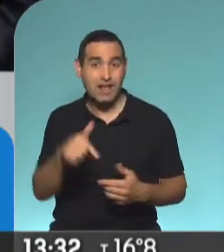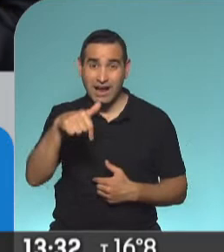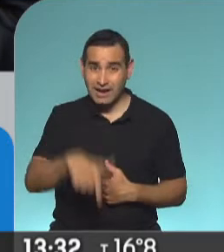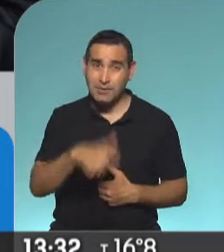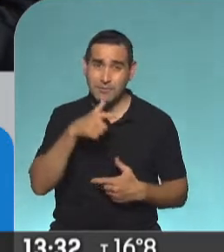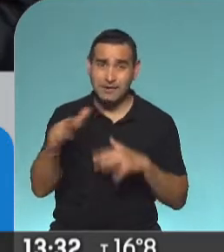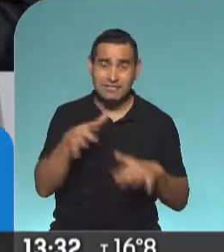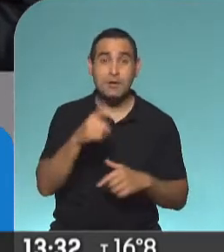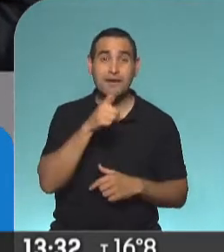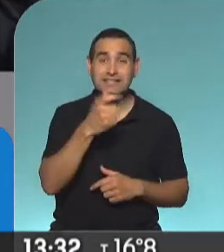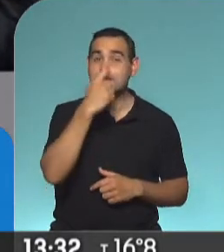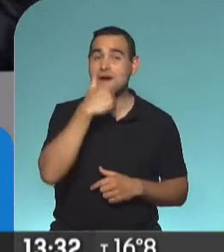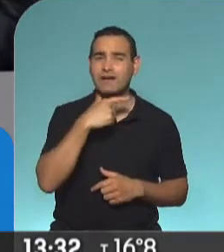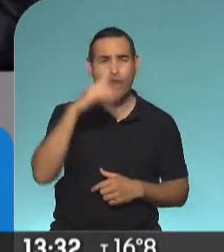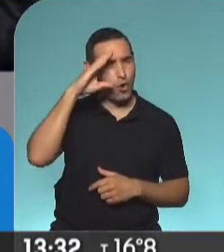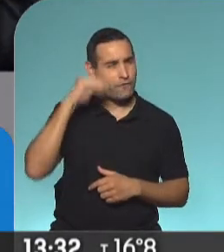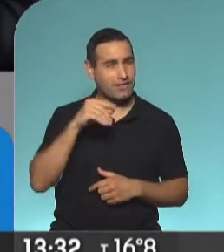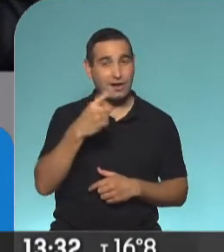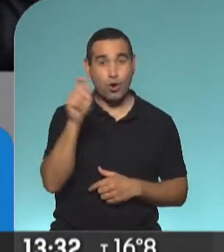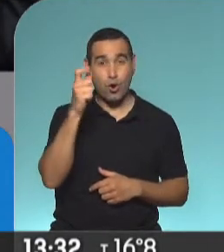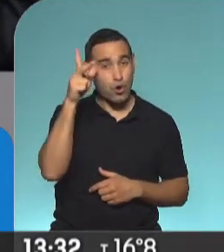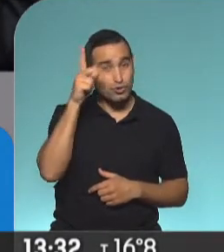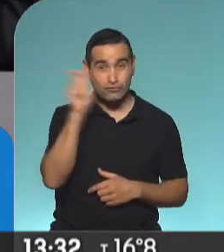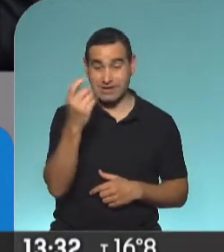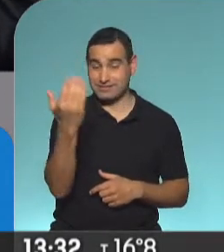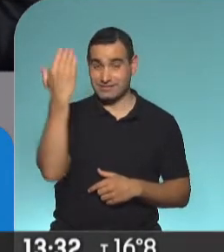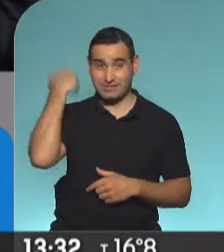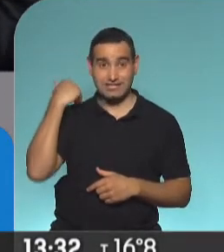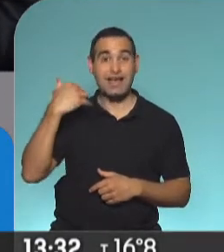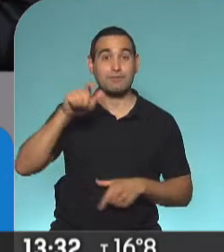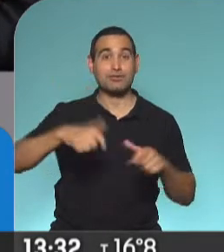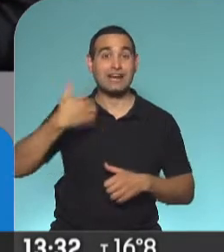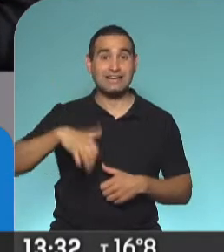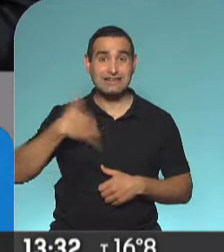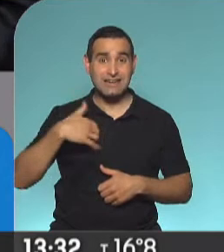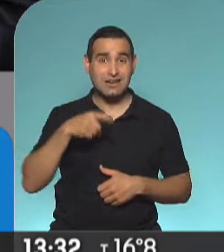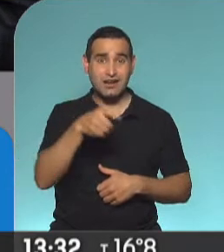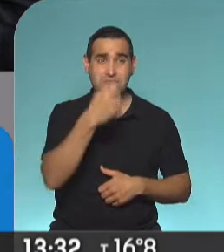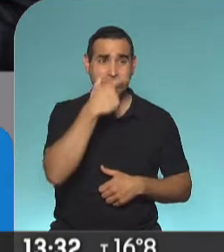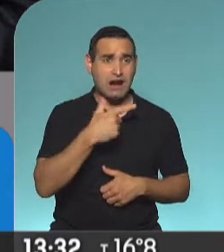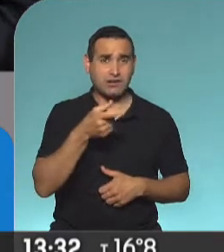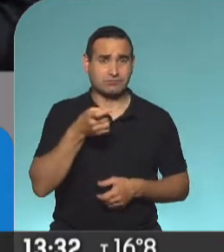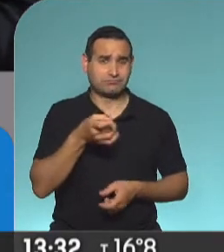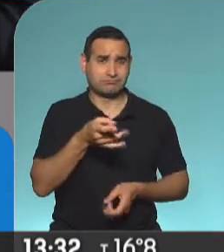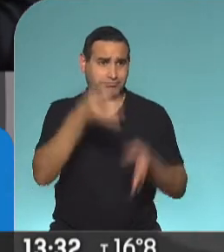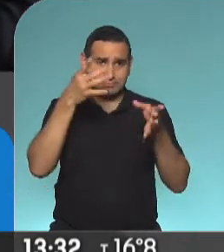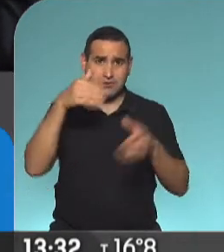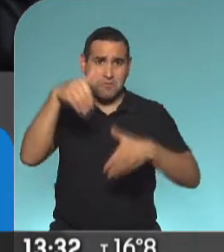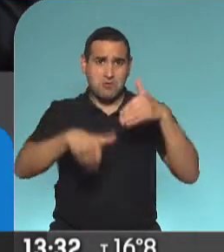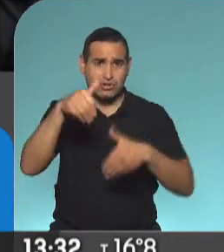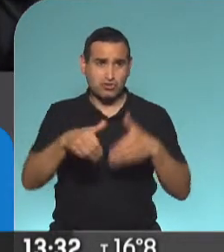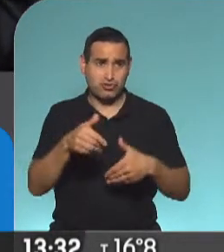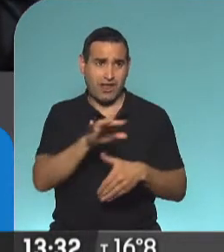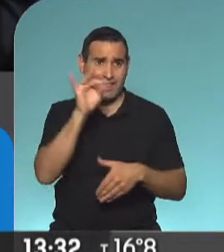entre otras cosas, de que Macri se olvida que hace 8 meses los argentinos lo repudiaron en las urnas y le dijeron que no quería que